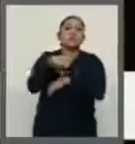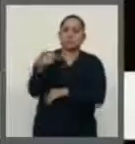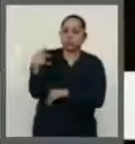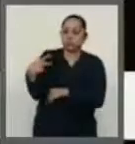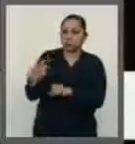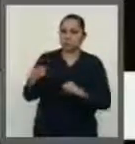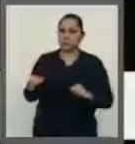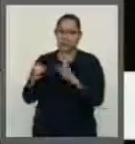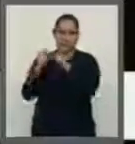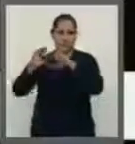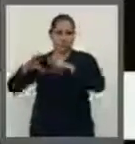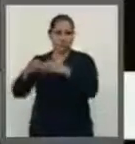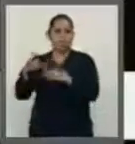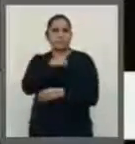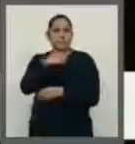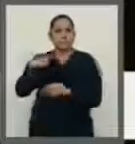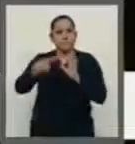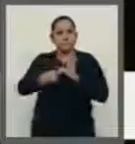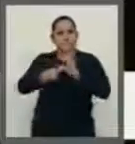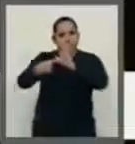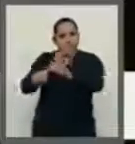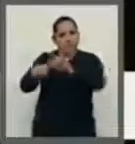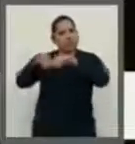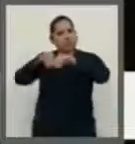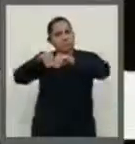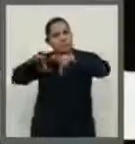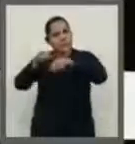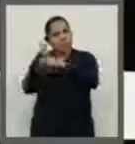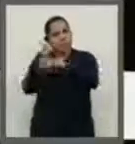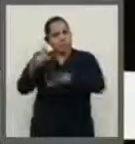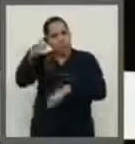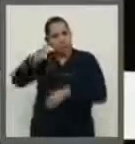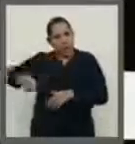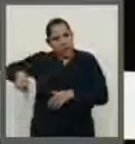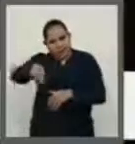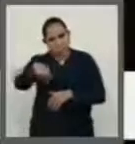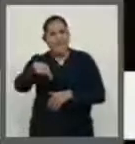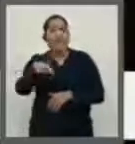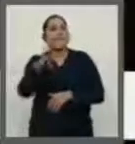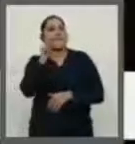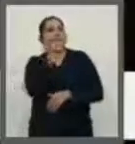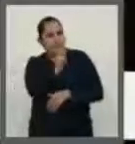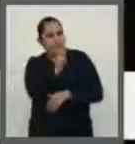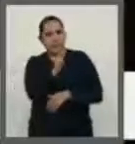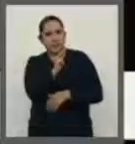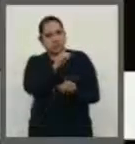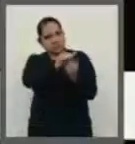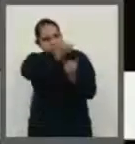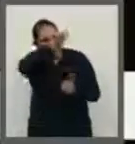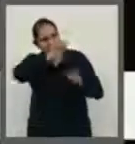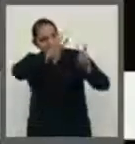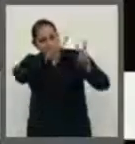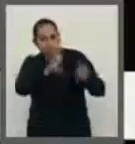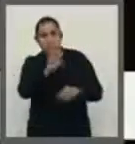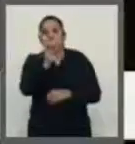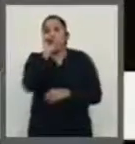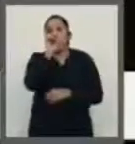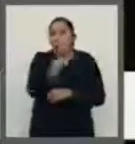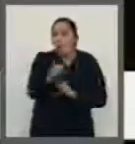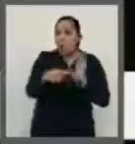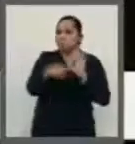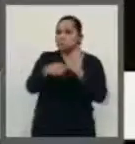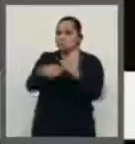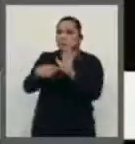informativos, educativos o de orientación social. En ningún caso esta propaganda incluirá